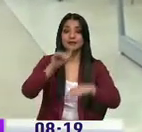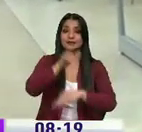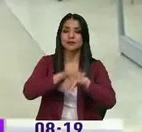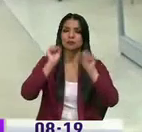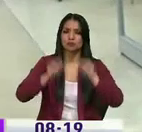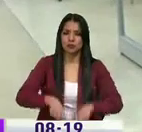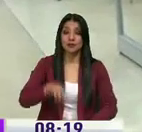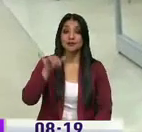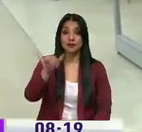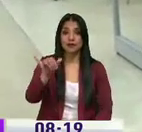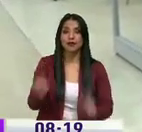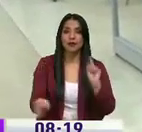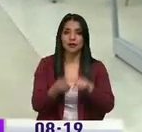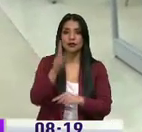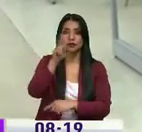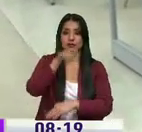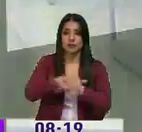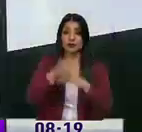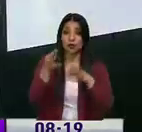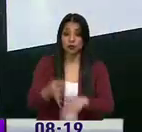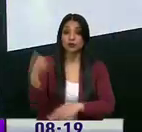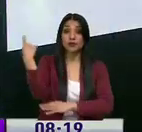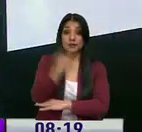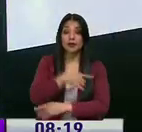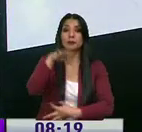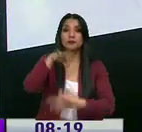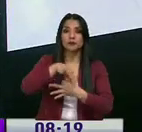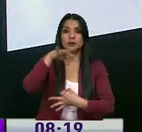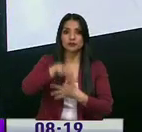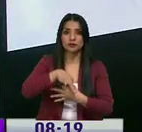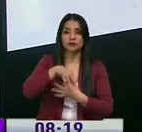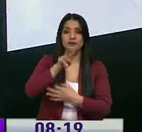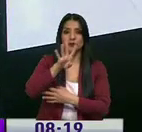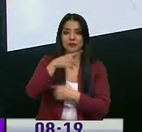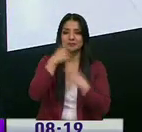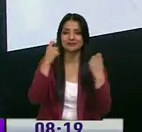los sábados hasta las 2 y el día mismo de las elecciones del 24 de marzo. Robert. Gracias.